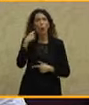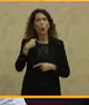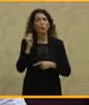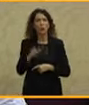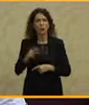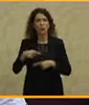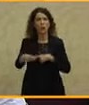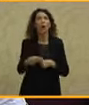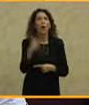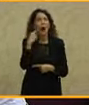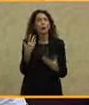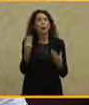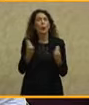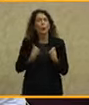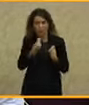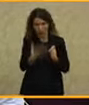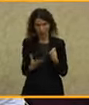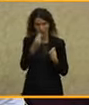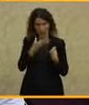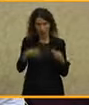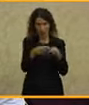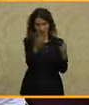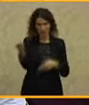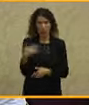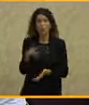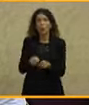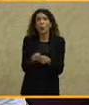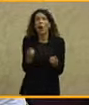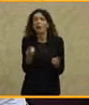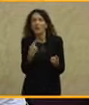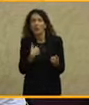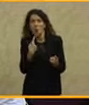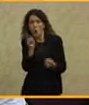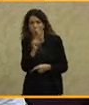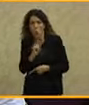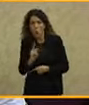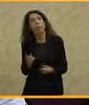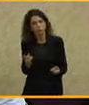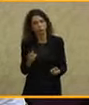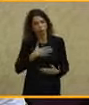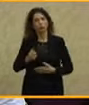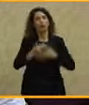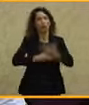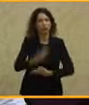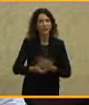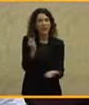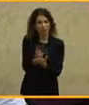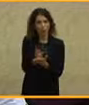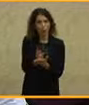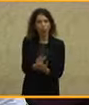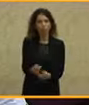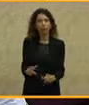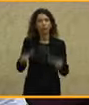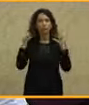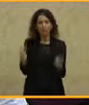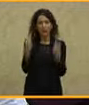son hábitos de vida saludables. No ha de ser bueno fingir lo que no eres. Quizá el reto consista en conseguir que nos valoren por